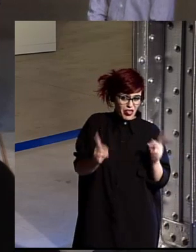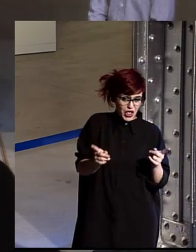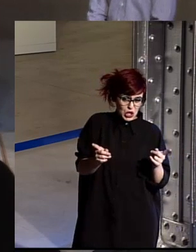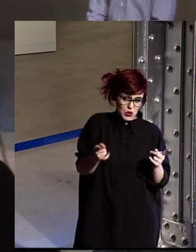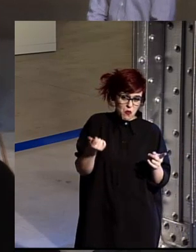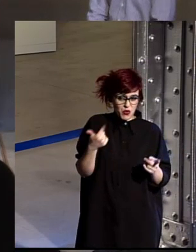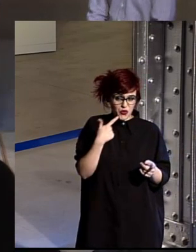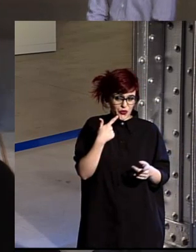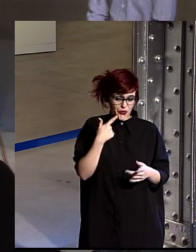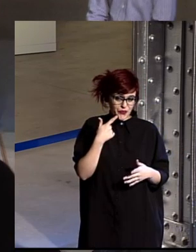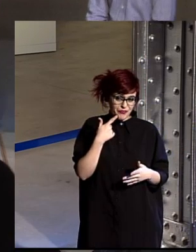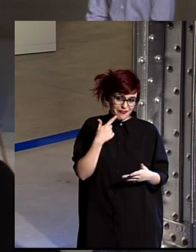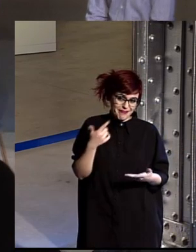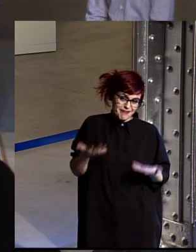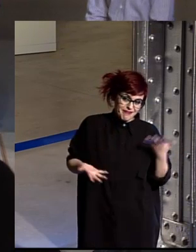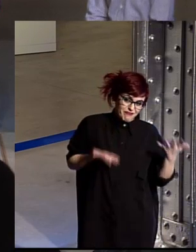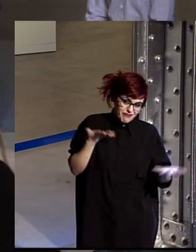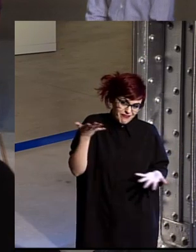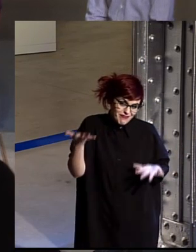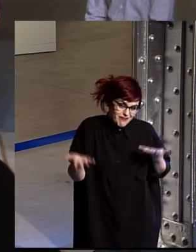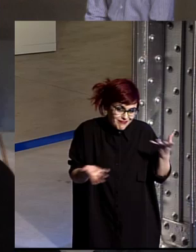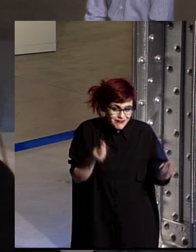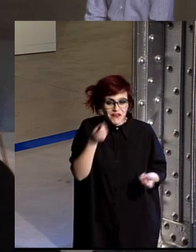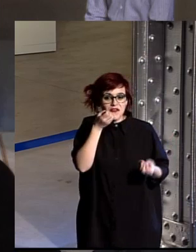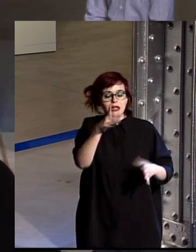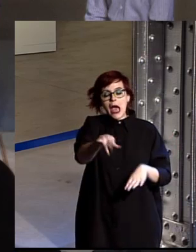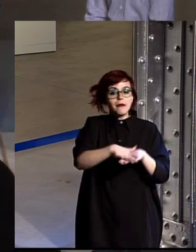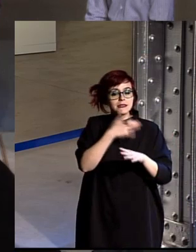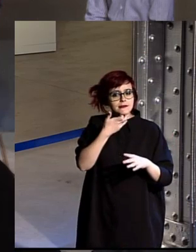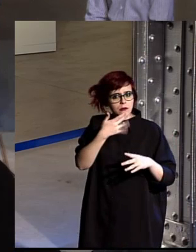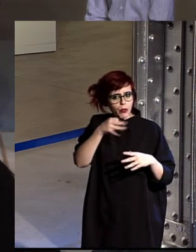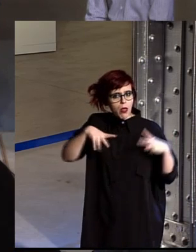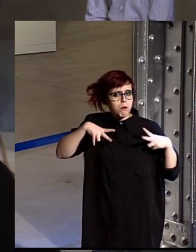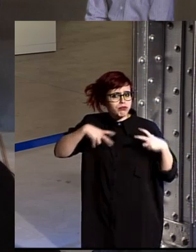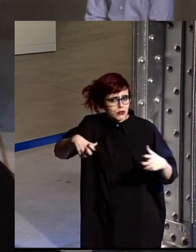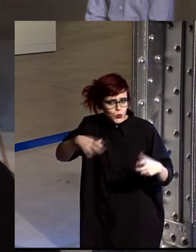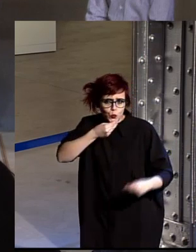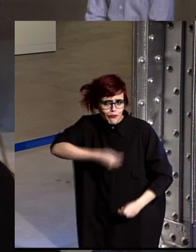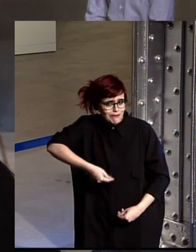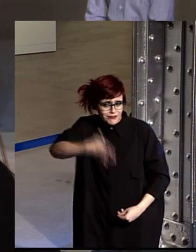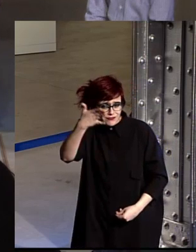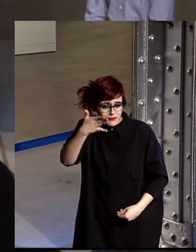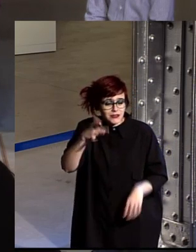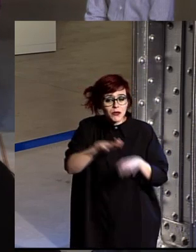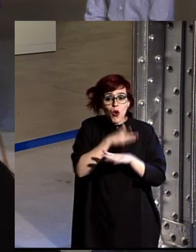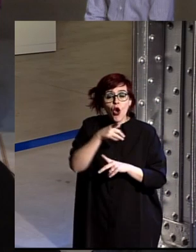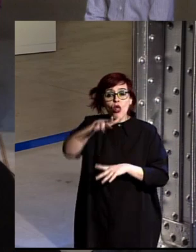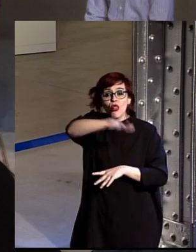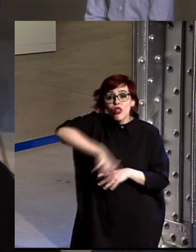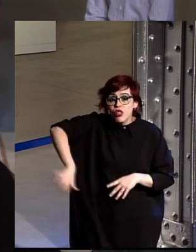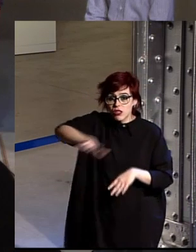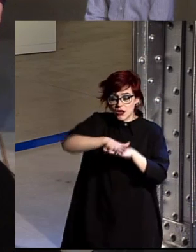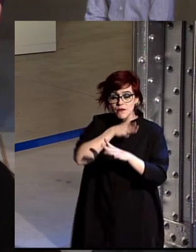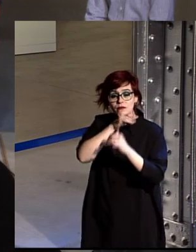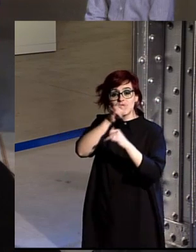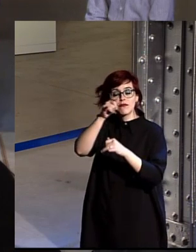poco en pañales? O sea, todo lo que sean cazadores de virus, todo lo que te puedas adelantar está bien, pero nos estamos metiendo en hábitats que no son nuestros,